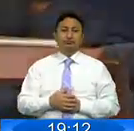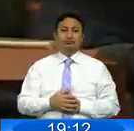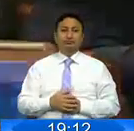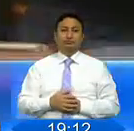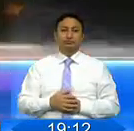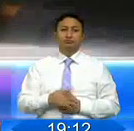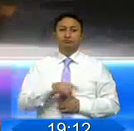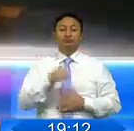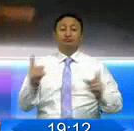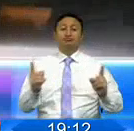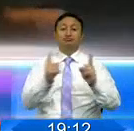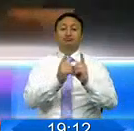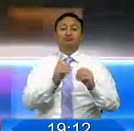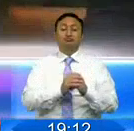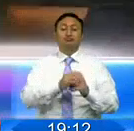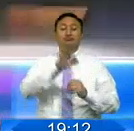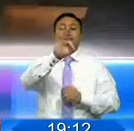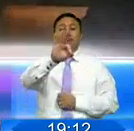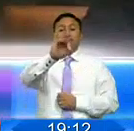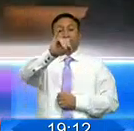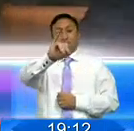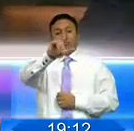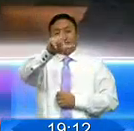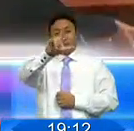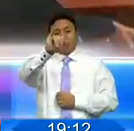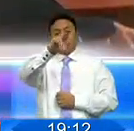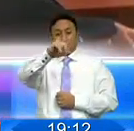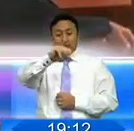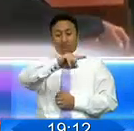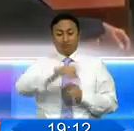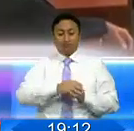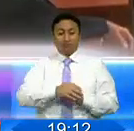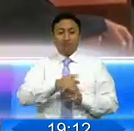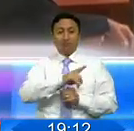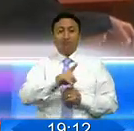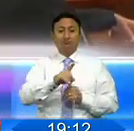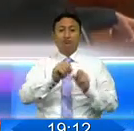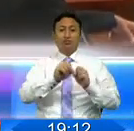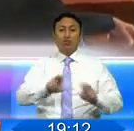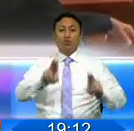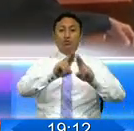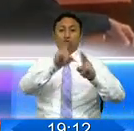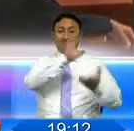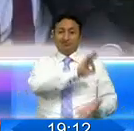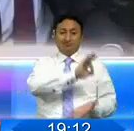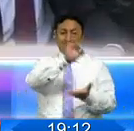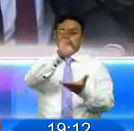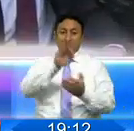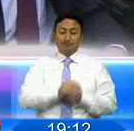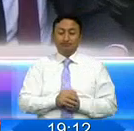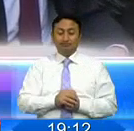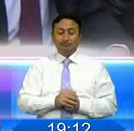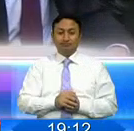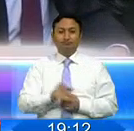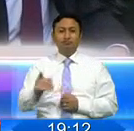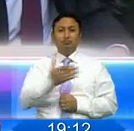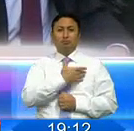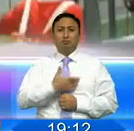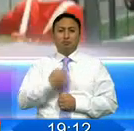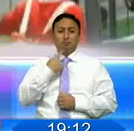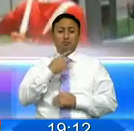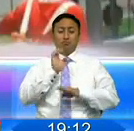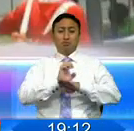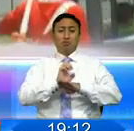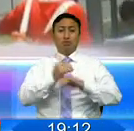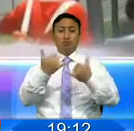Durante el encuentro con Filippo Grandi, alto comisionado de Naciones Unidas para los Refugiados, Acnur, el primer mandatario resaltó que el Ecuador hace